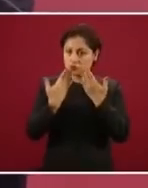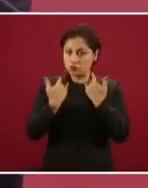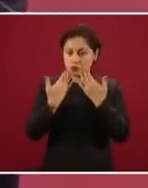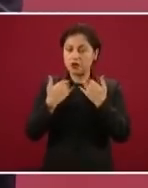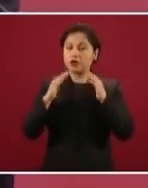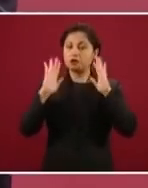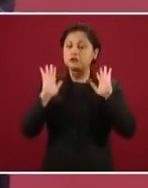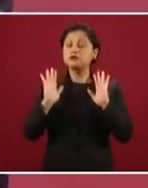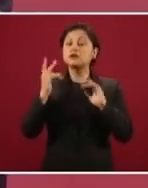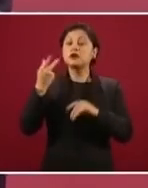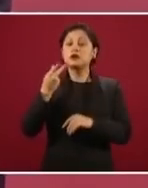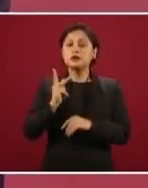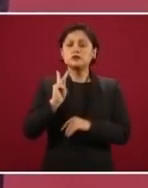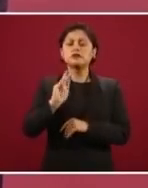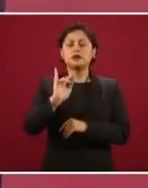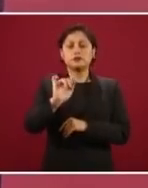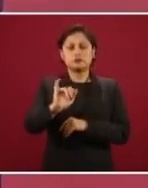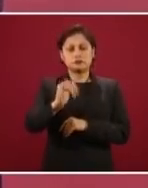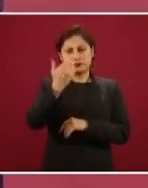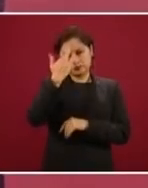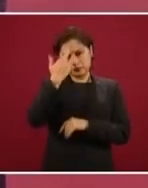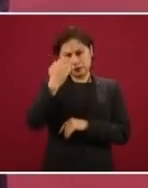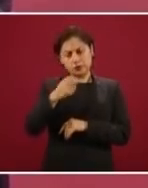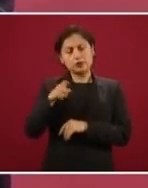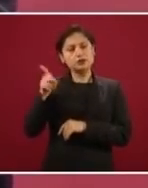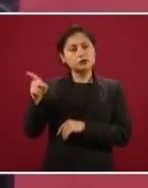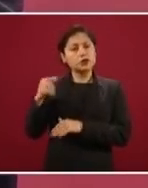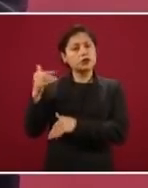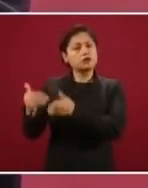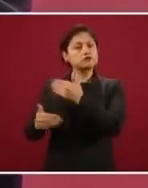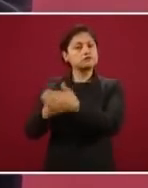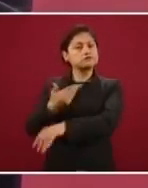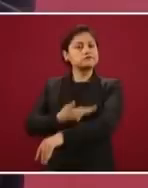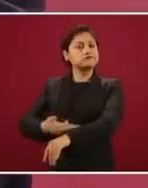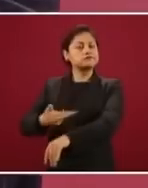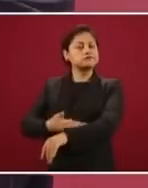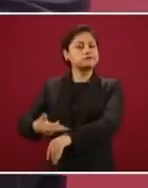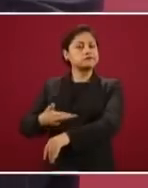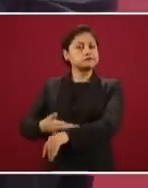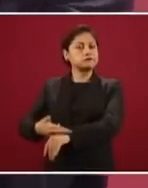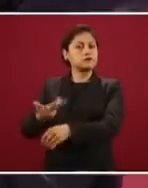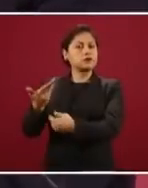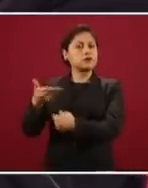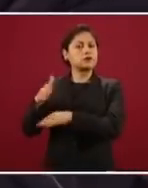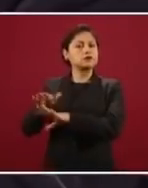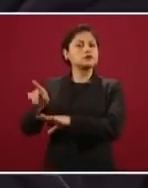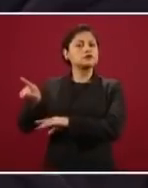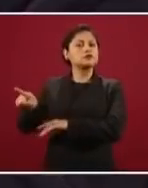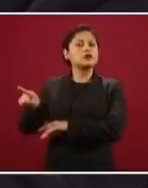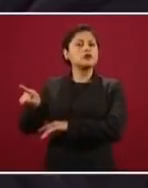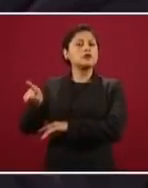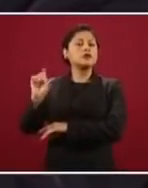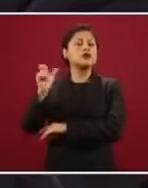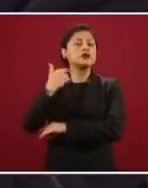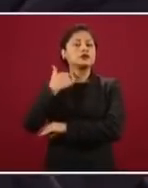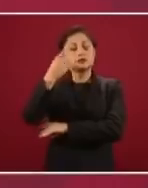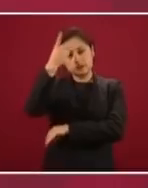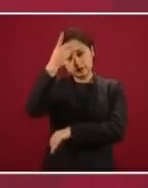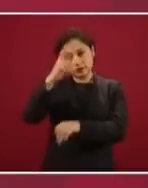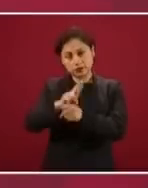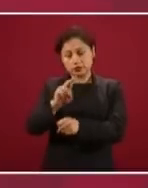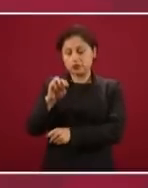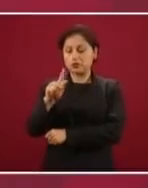la investigación el proceso contra él del director de pemex